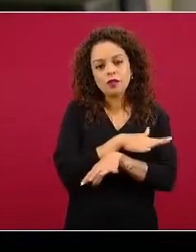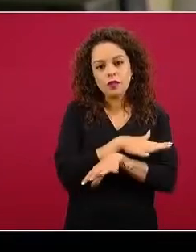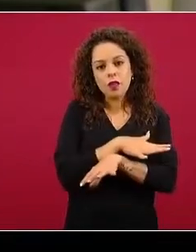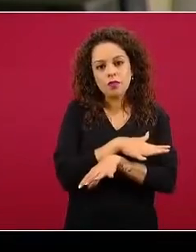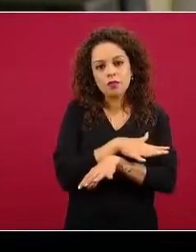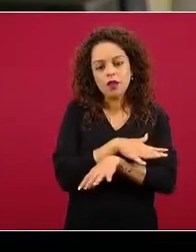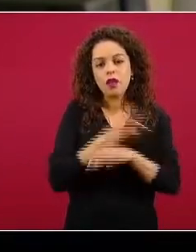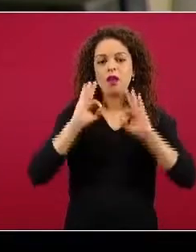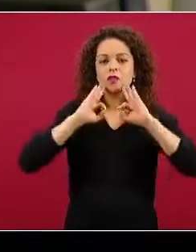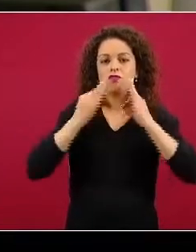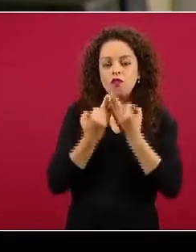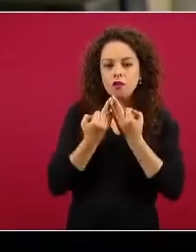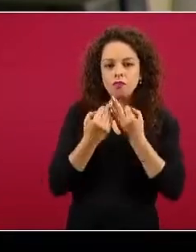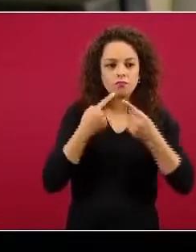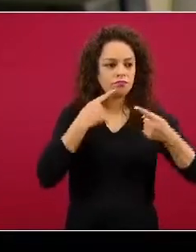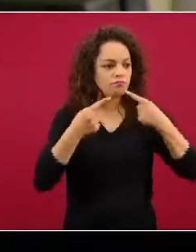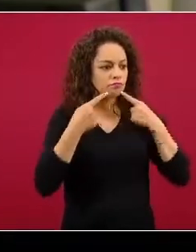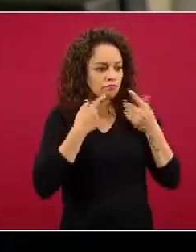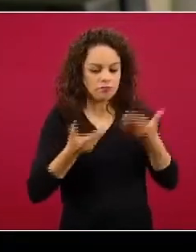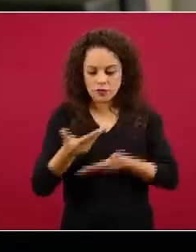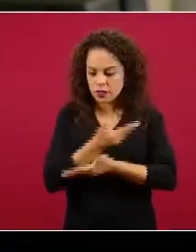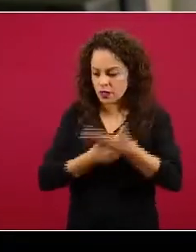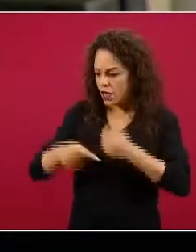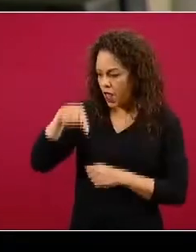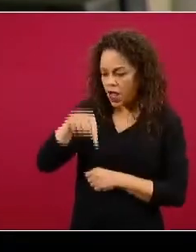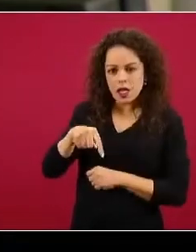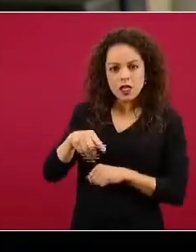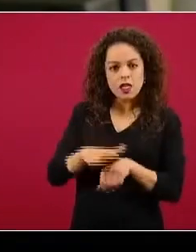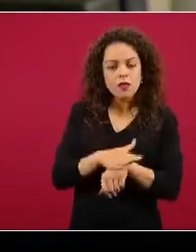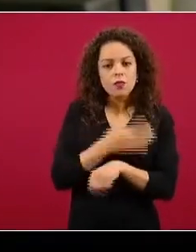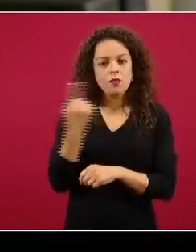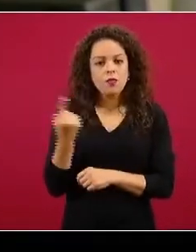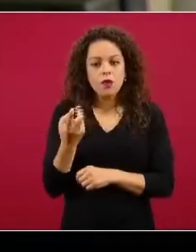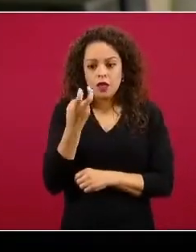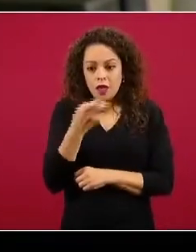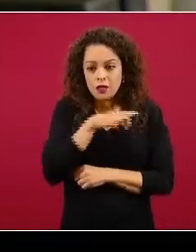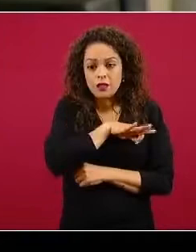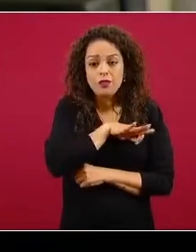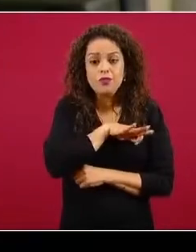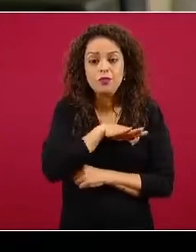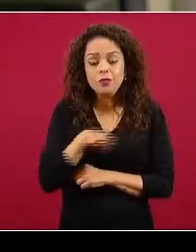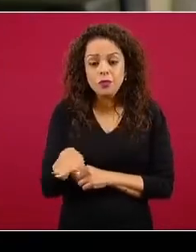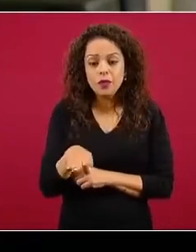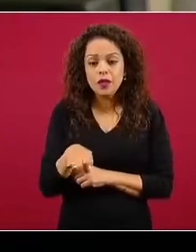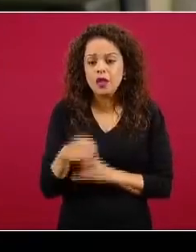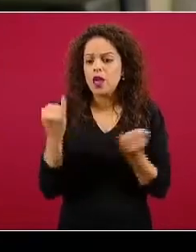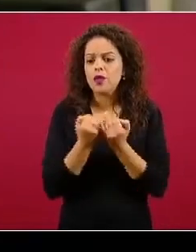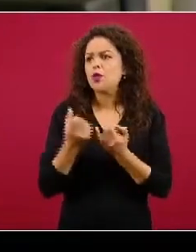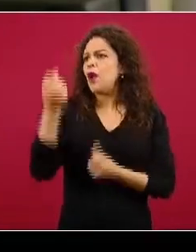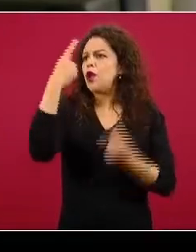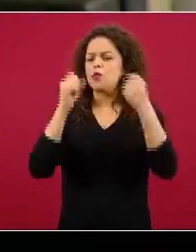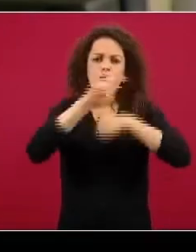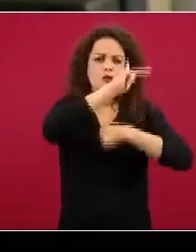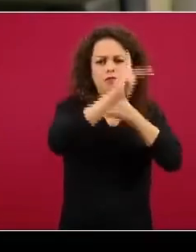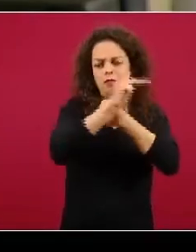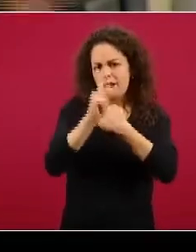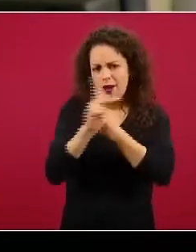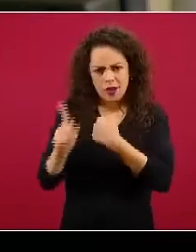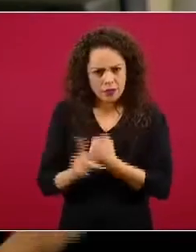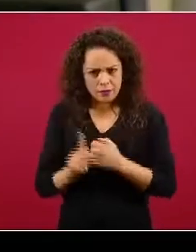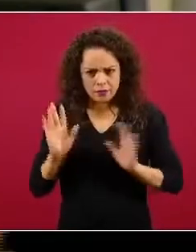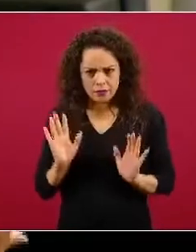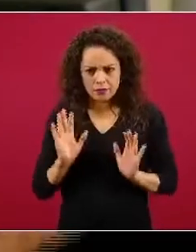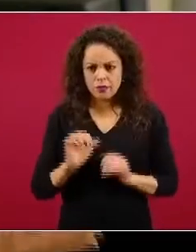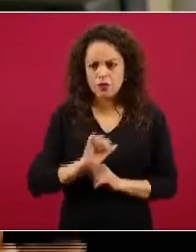diálogo? Porque es un modelo que permite llevar en cuenta, como en algunos países como de